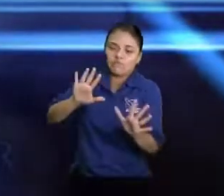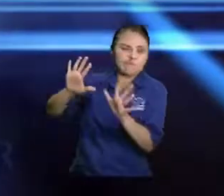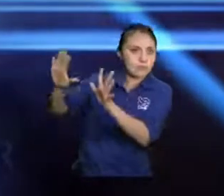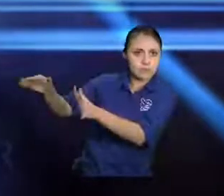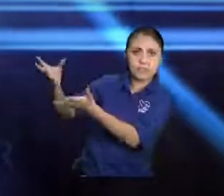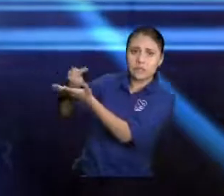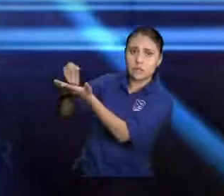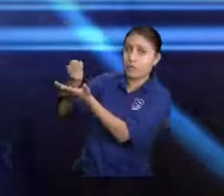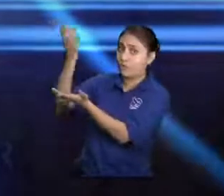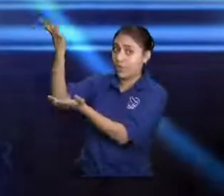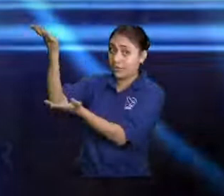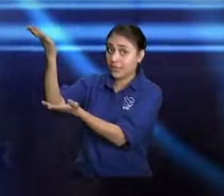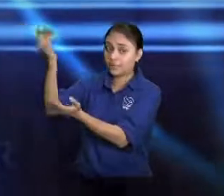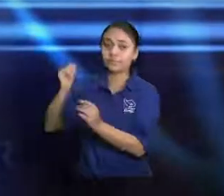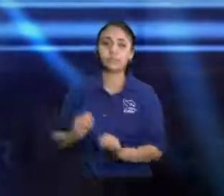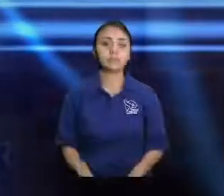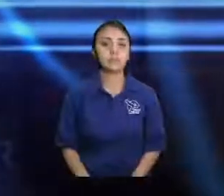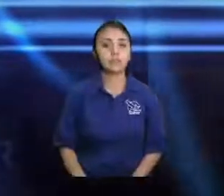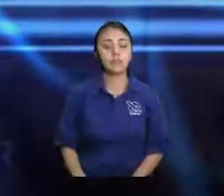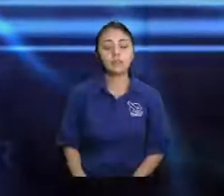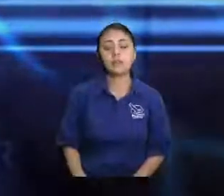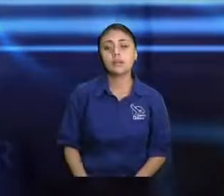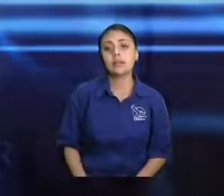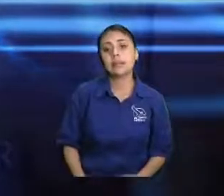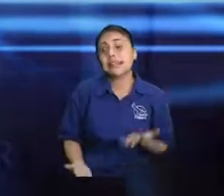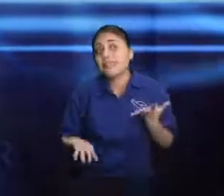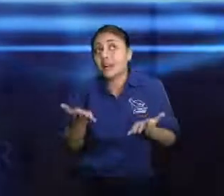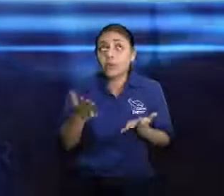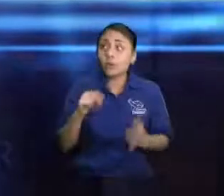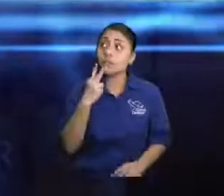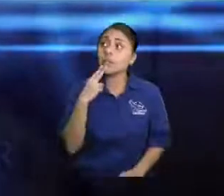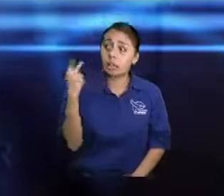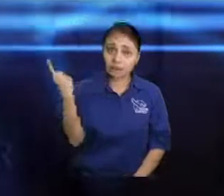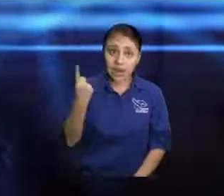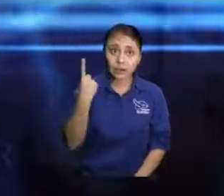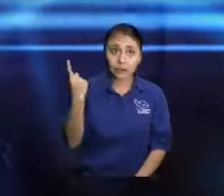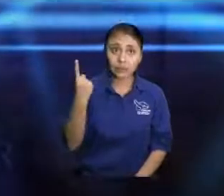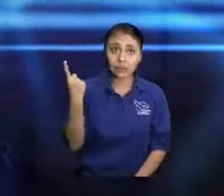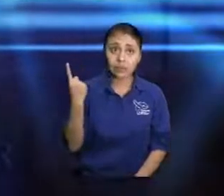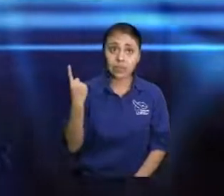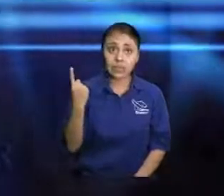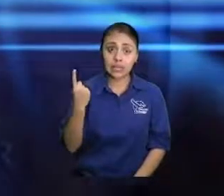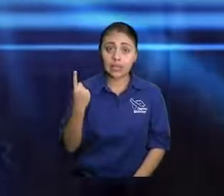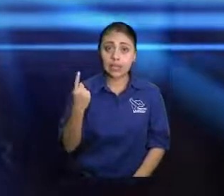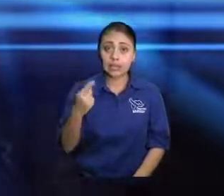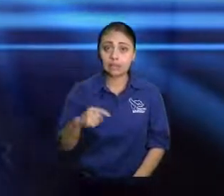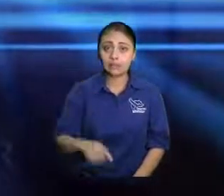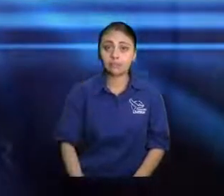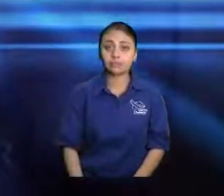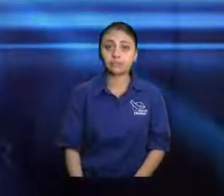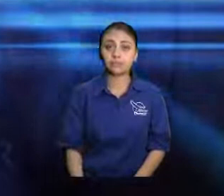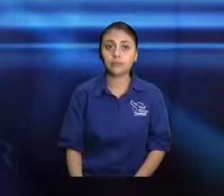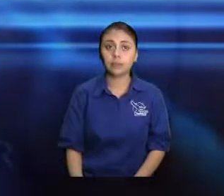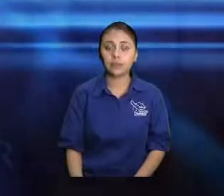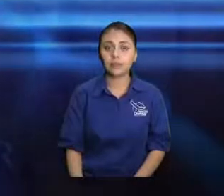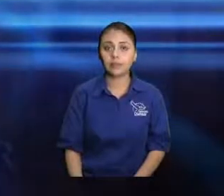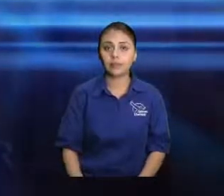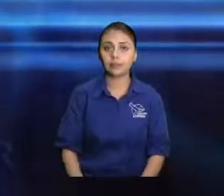Yo sé que eso no pasa aquí, tal vez mis hermanos que ayudan en conteo a veces me